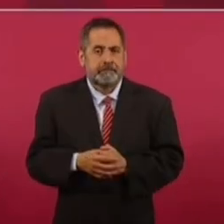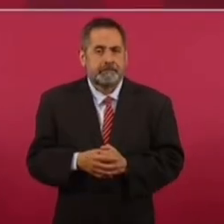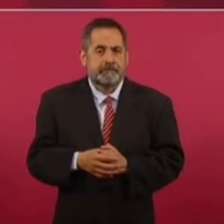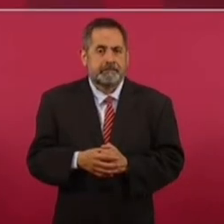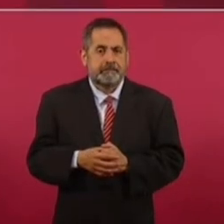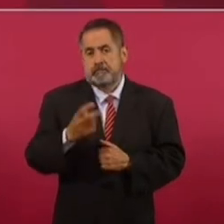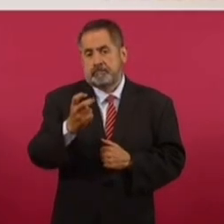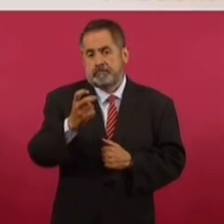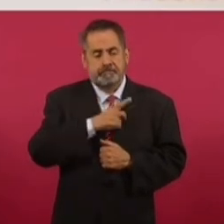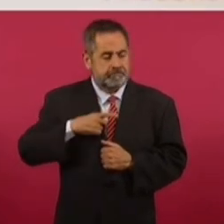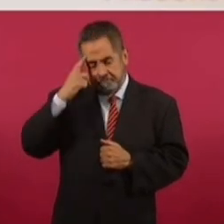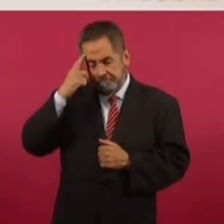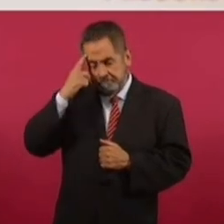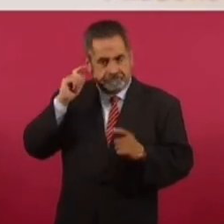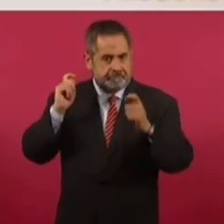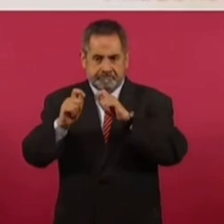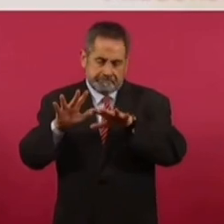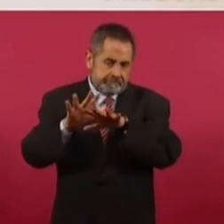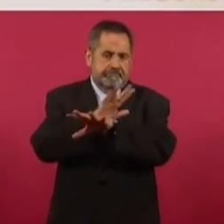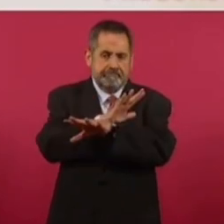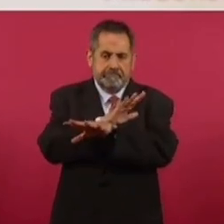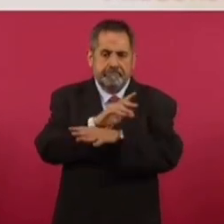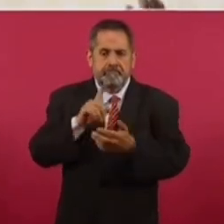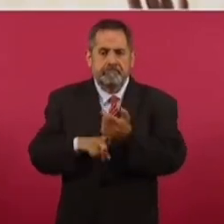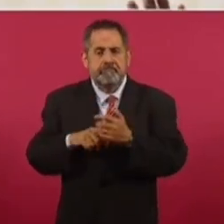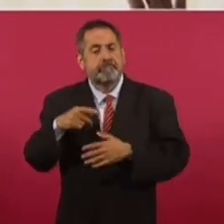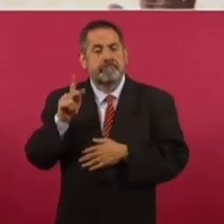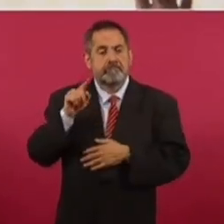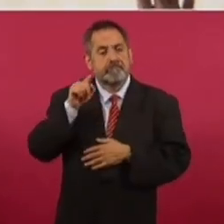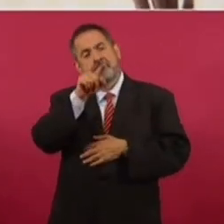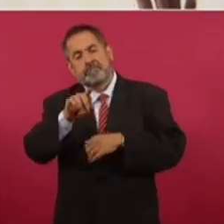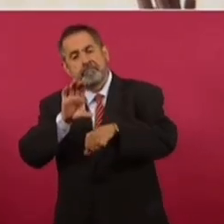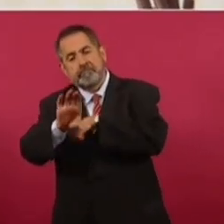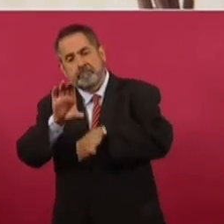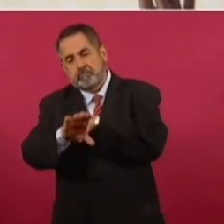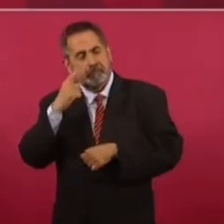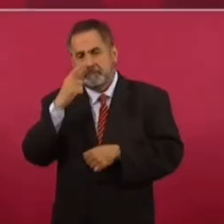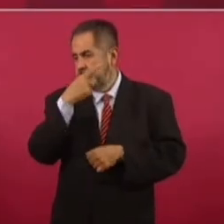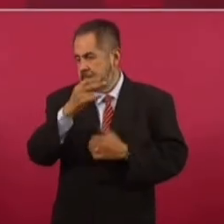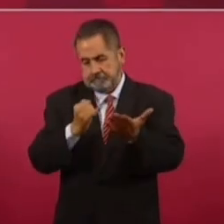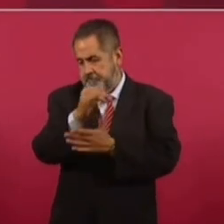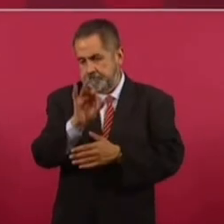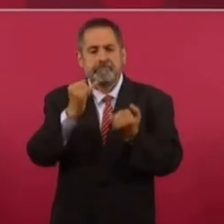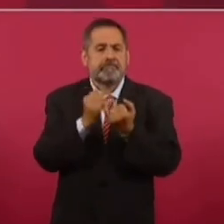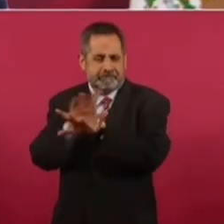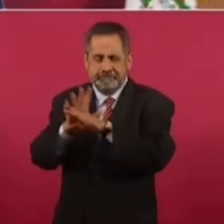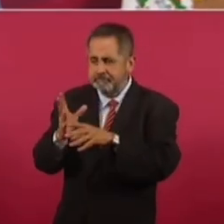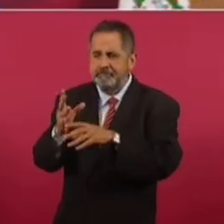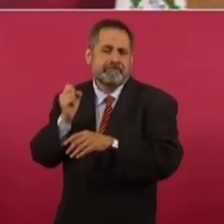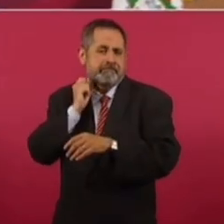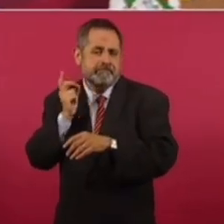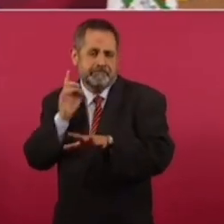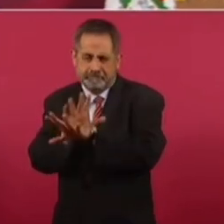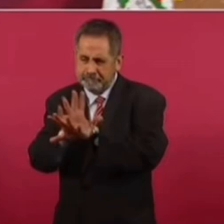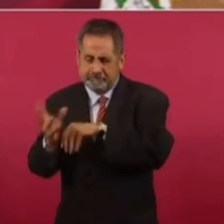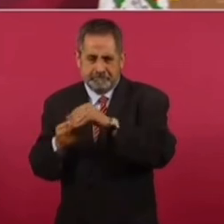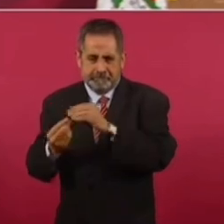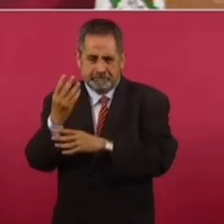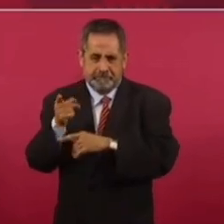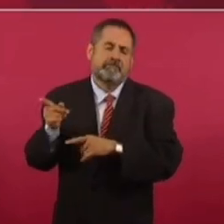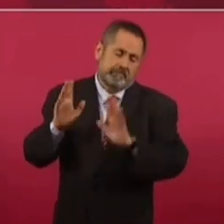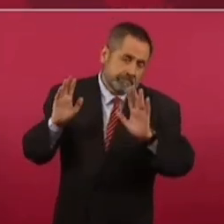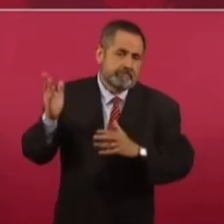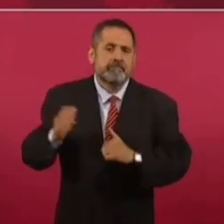neoliberal. Por eso hay que cambiar. Pero que sean los colombianos los que decidan, como están decidiendo los franceses. Y